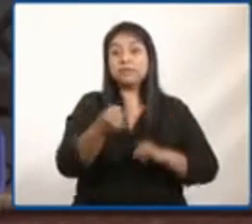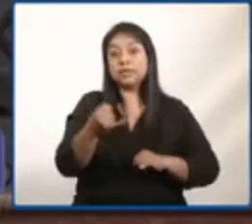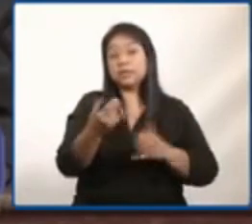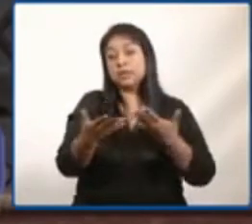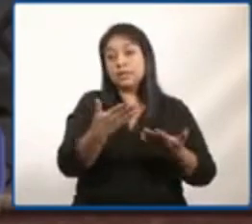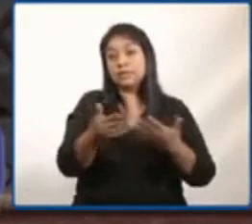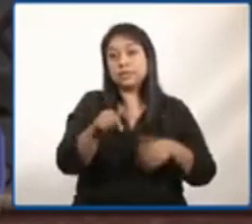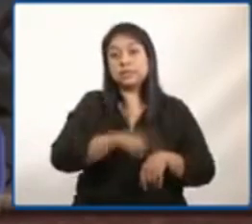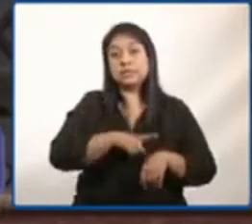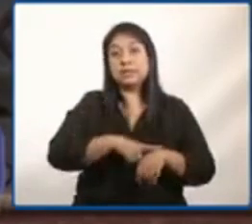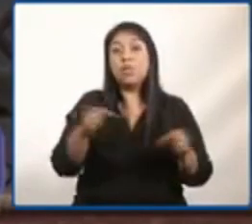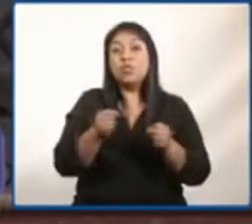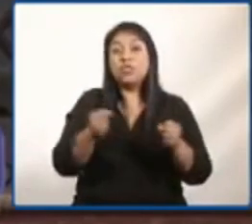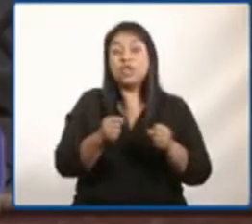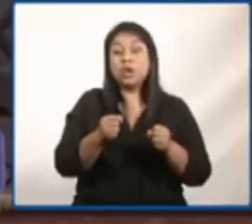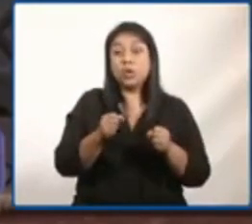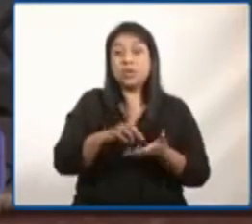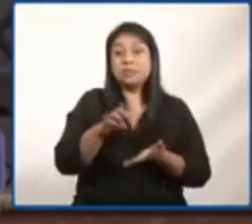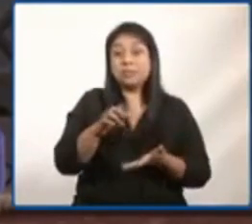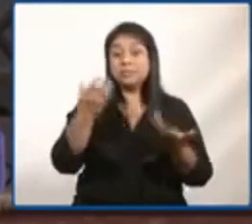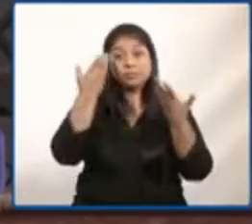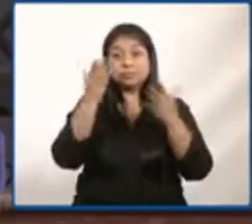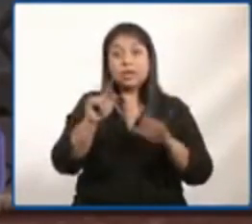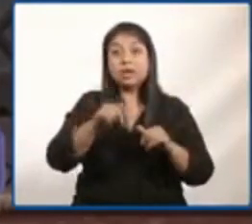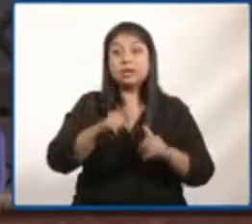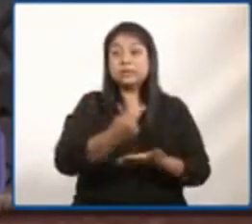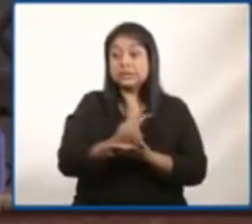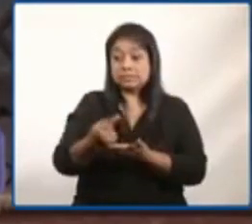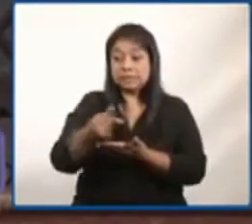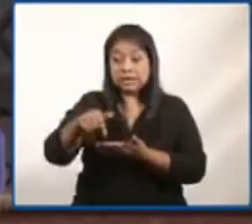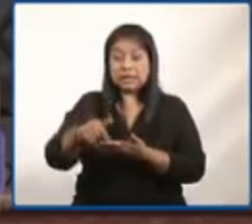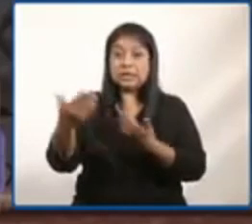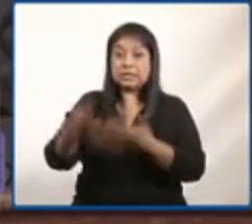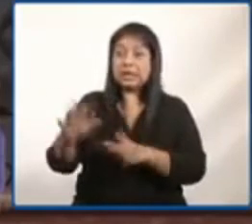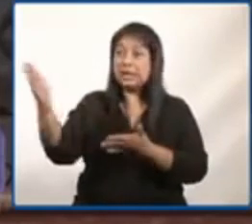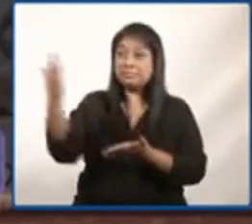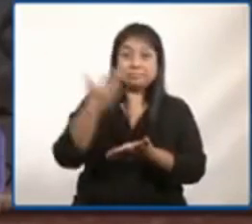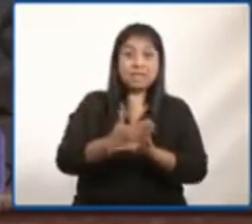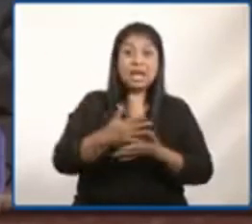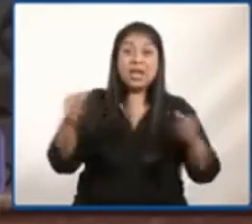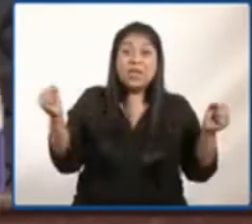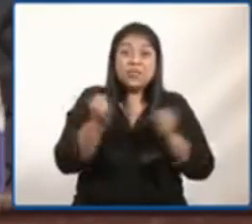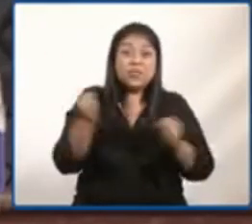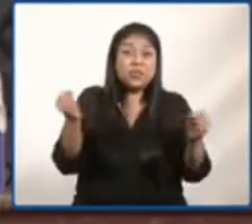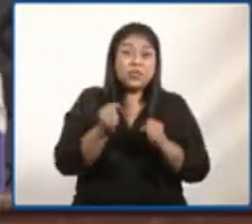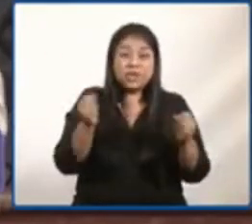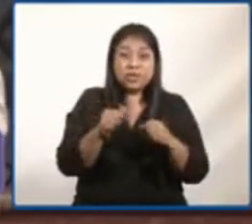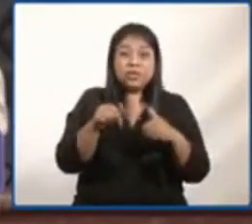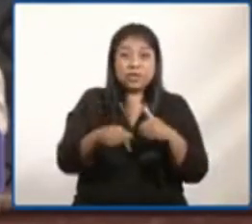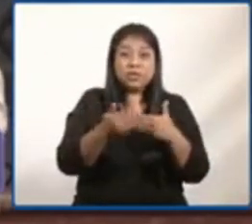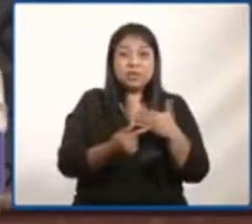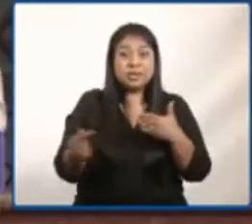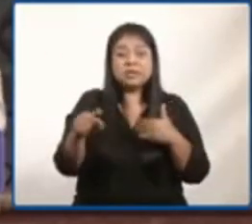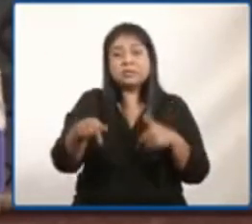la época fría en el país. Incluso esta semana se espera el acercamiento de un frente frío, que se esperan que sea de condiciones